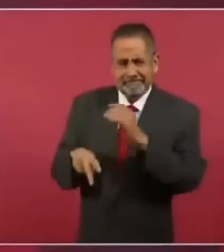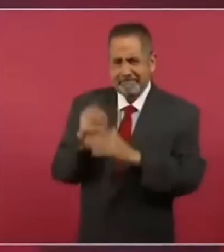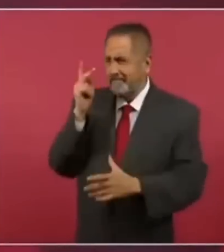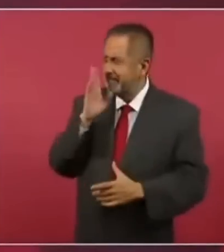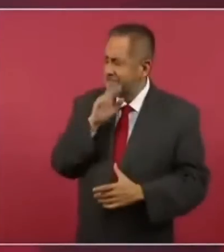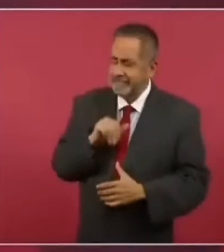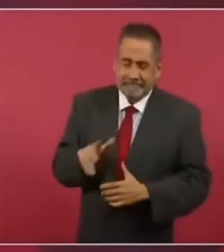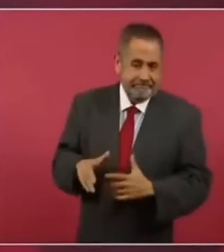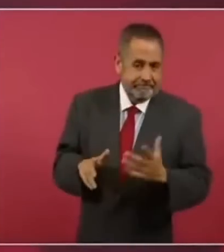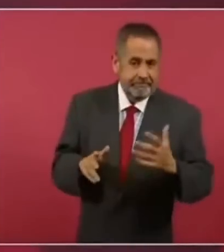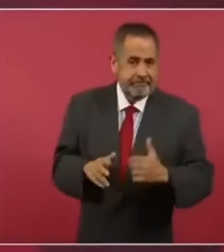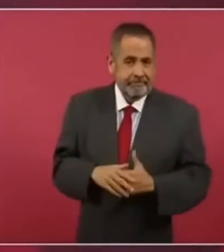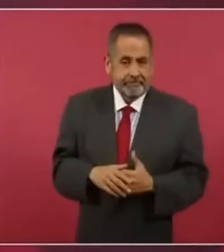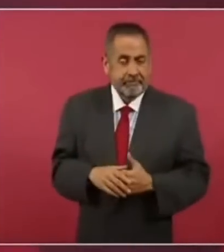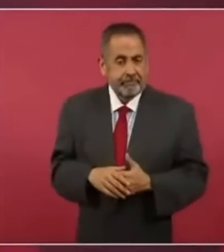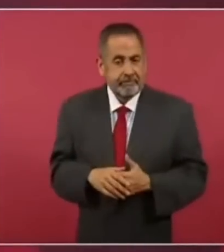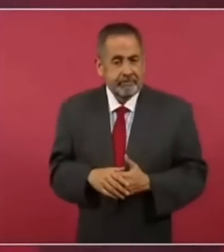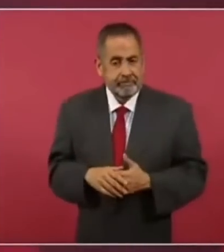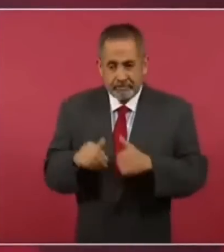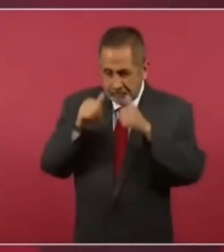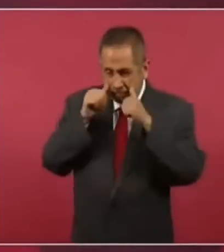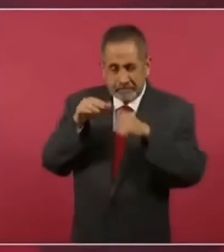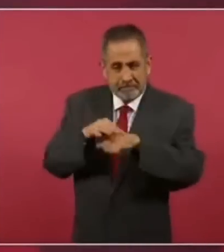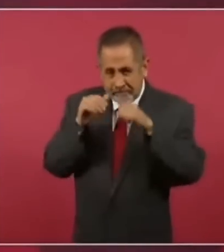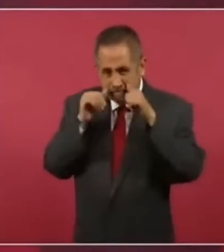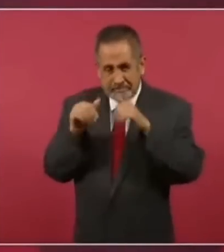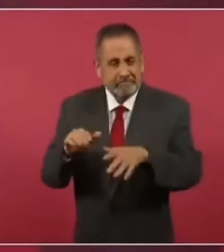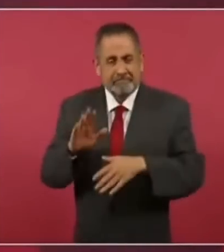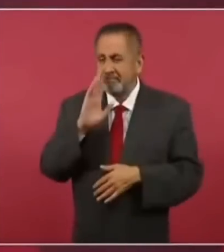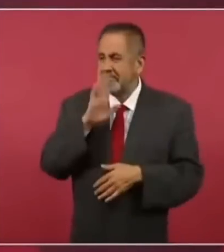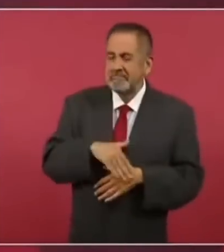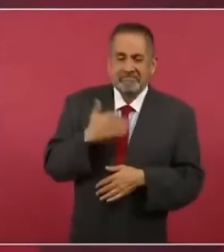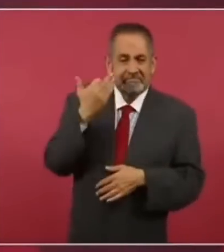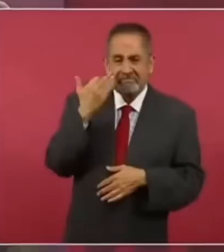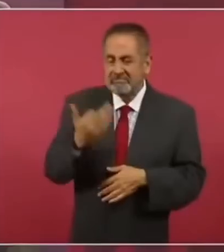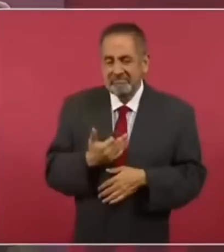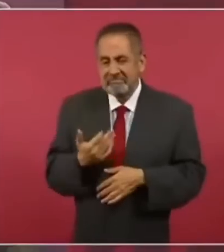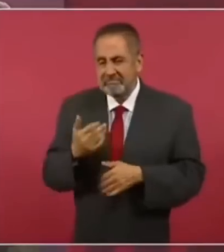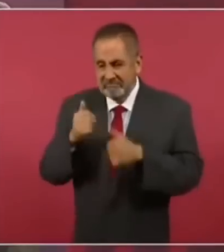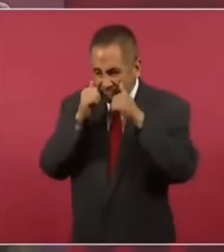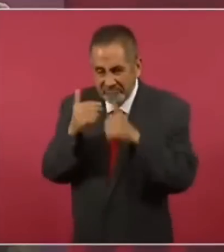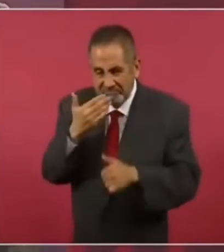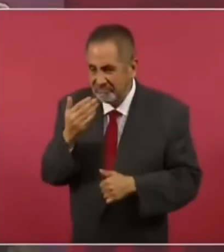y con atención completamente deficiente,